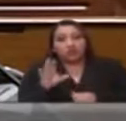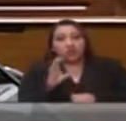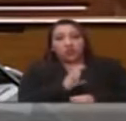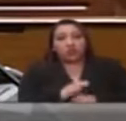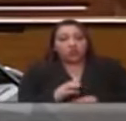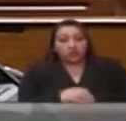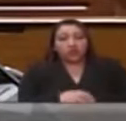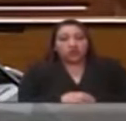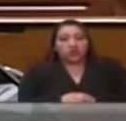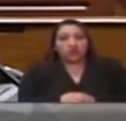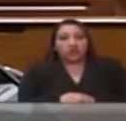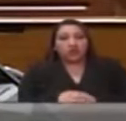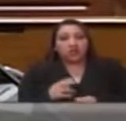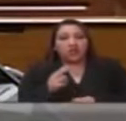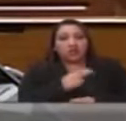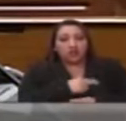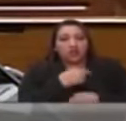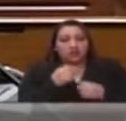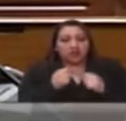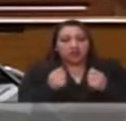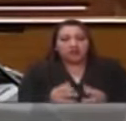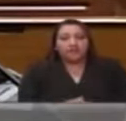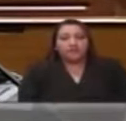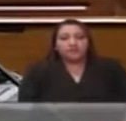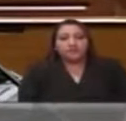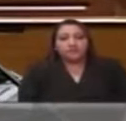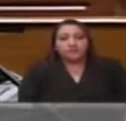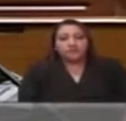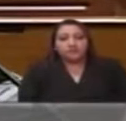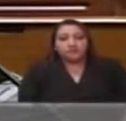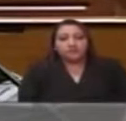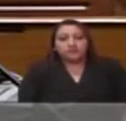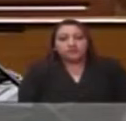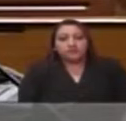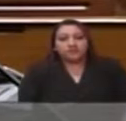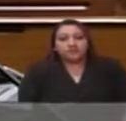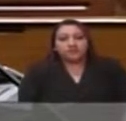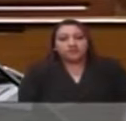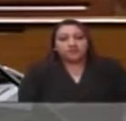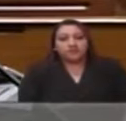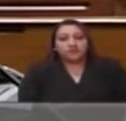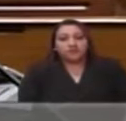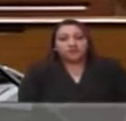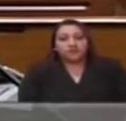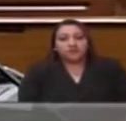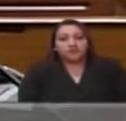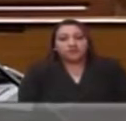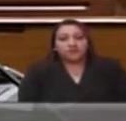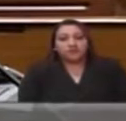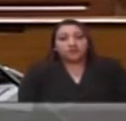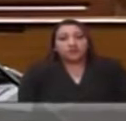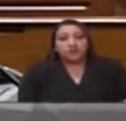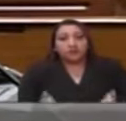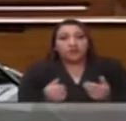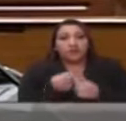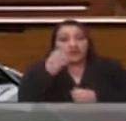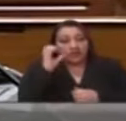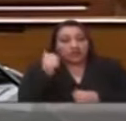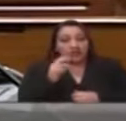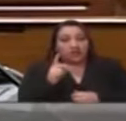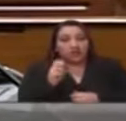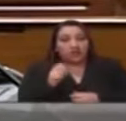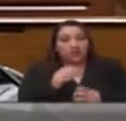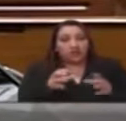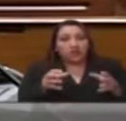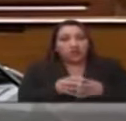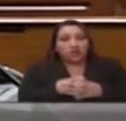conducta que honrarán tal designación. Impulsaremos la creación de